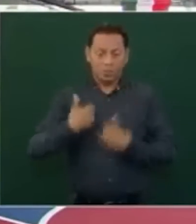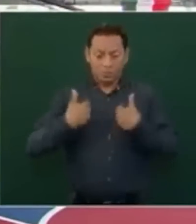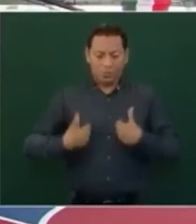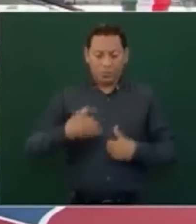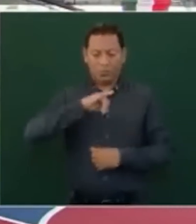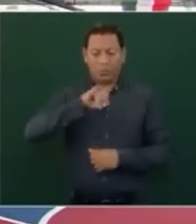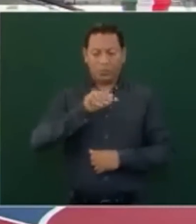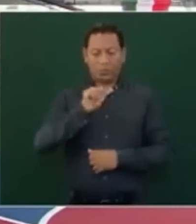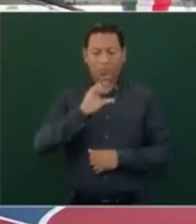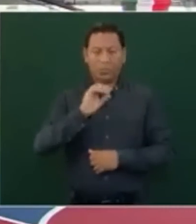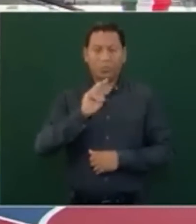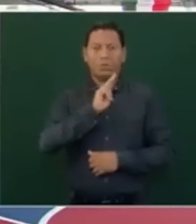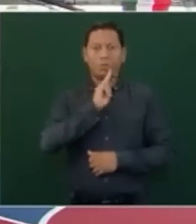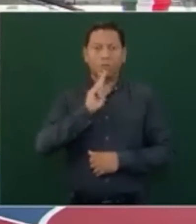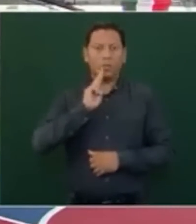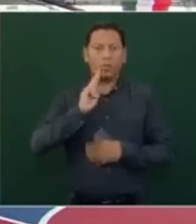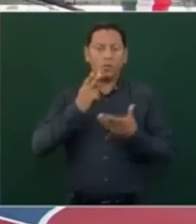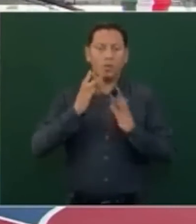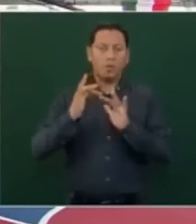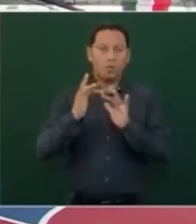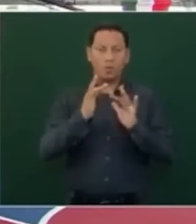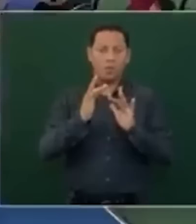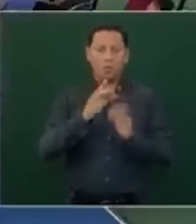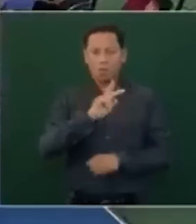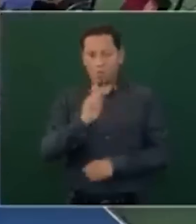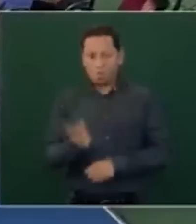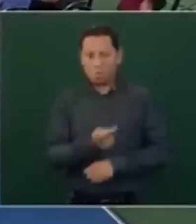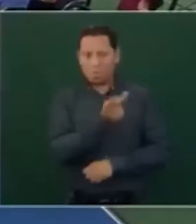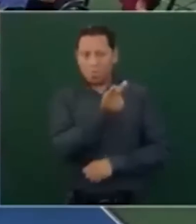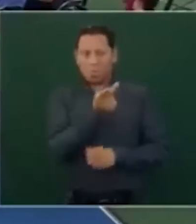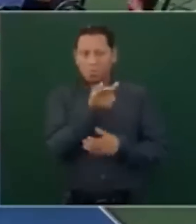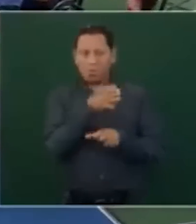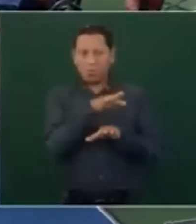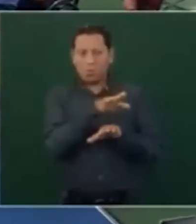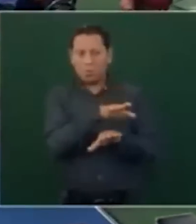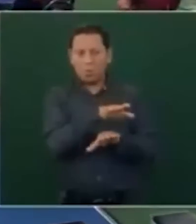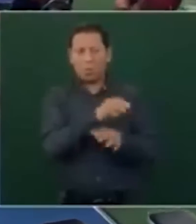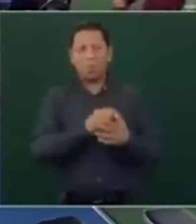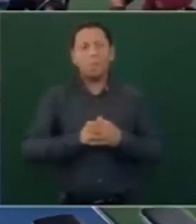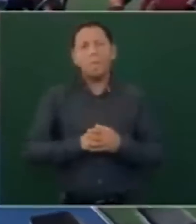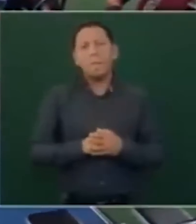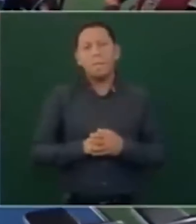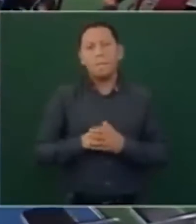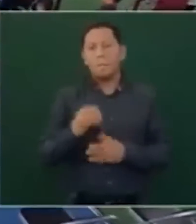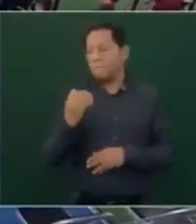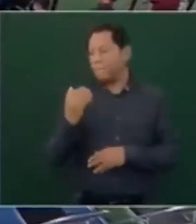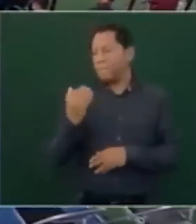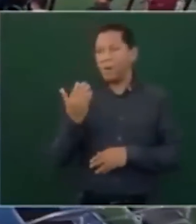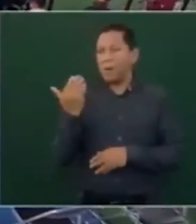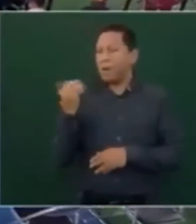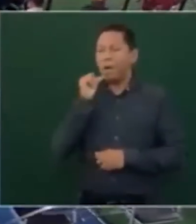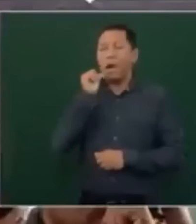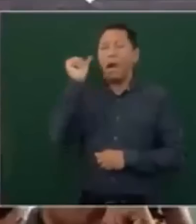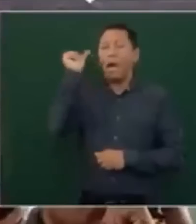Redes. Primero, del Poder Judicial, presidente, preguntarle cuál es su postura después de lo que vivimos el día de